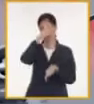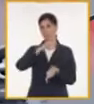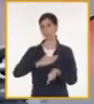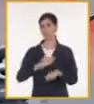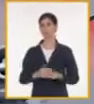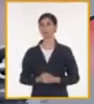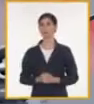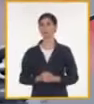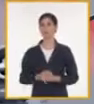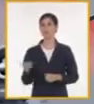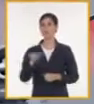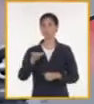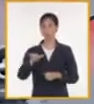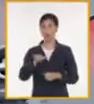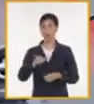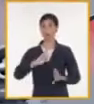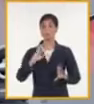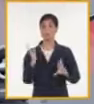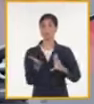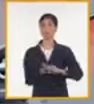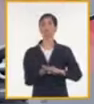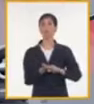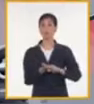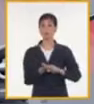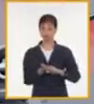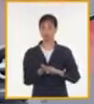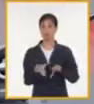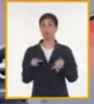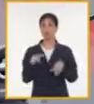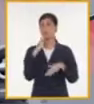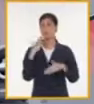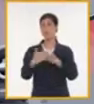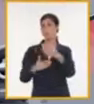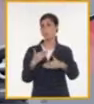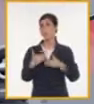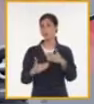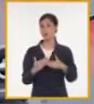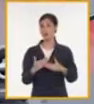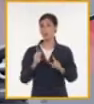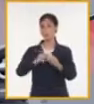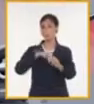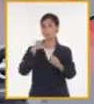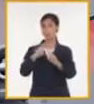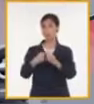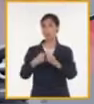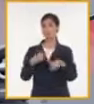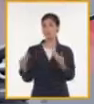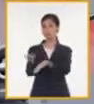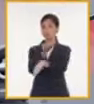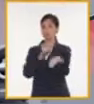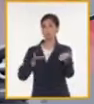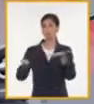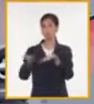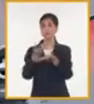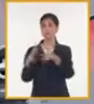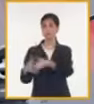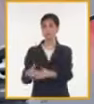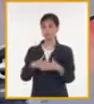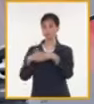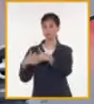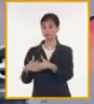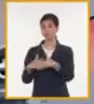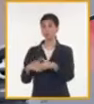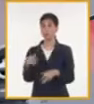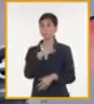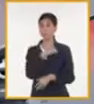denuncia que ha hecho Cuba sobre estos actos y a las conversaciones bilaterales con autoridades norteamericanas sobre estos